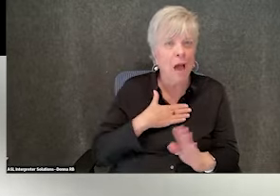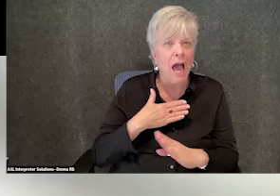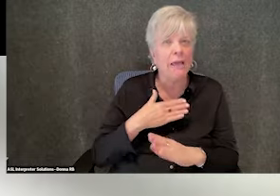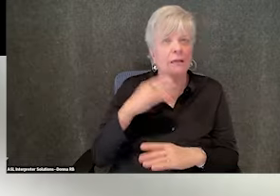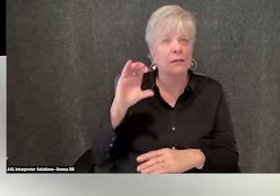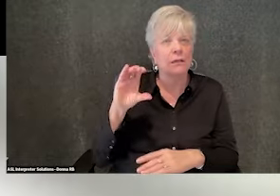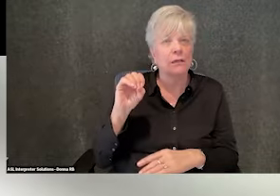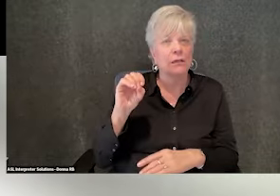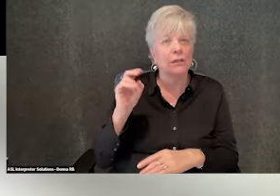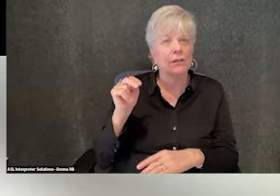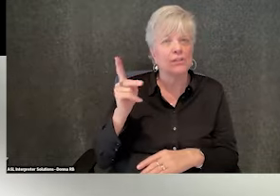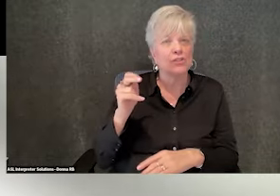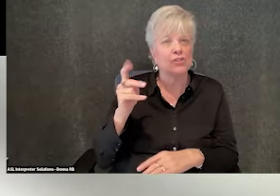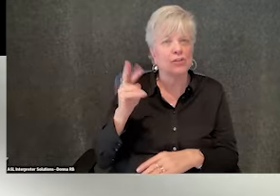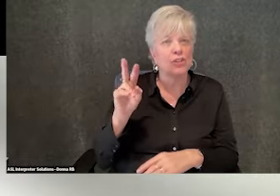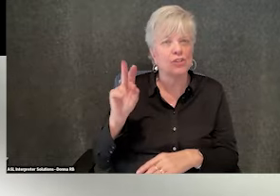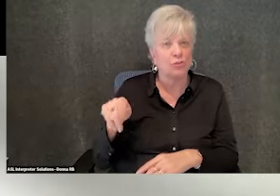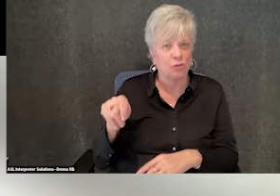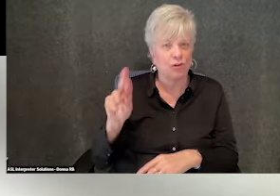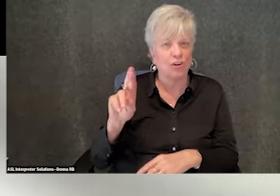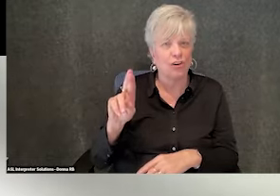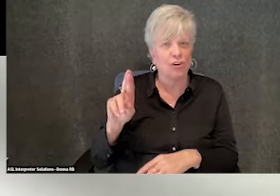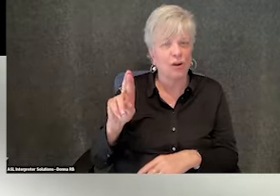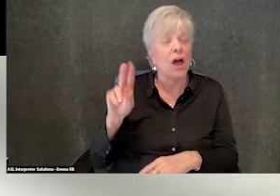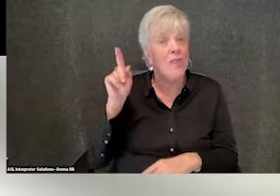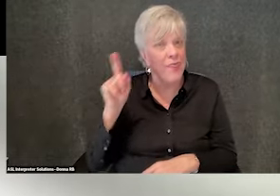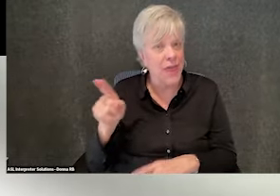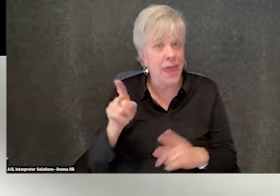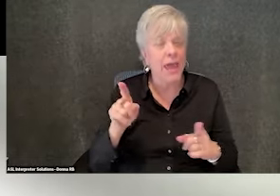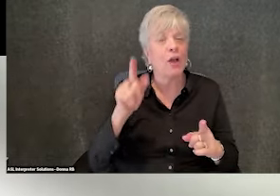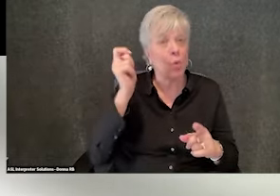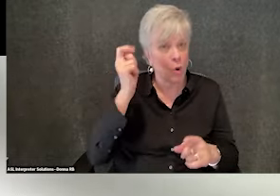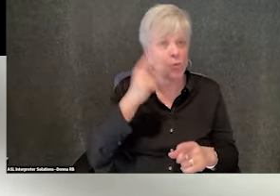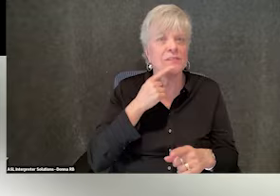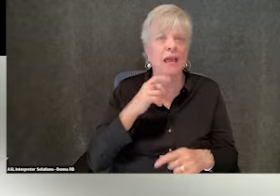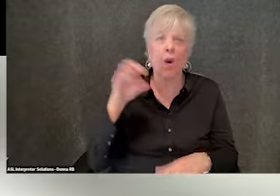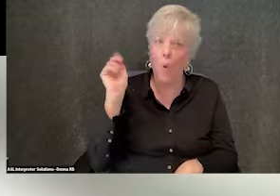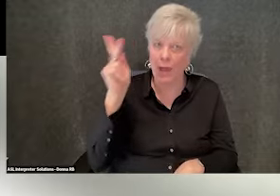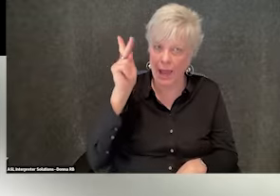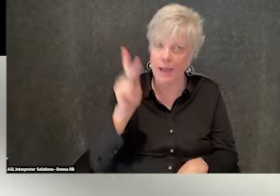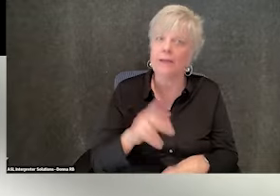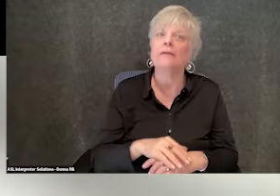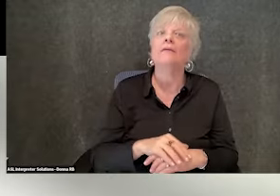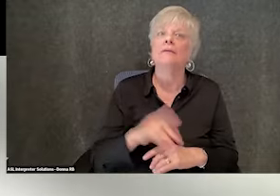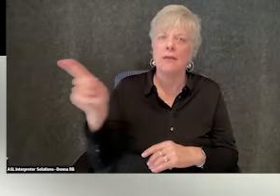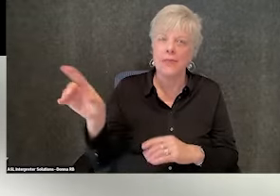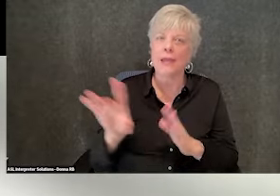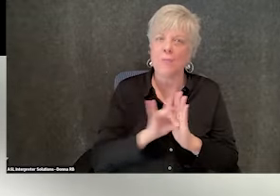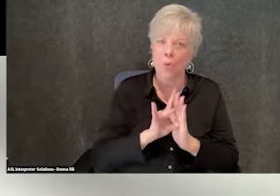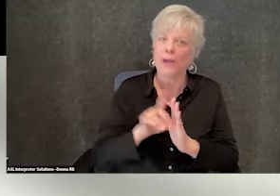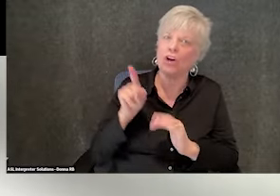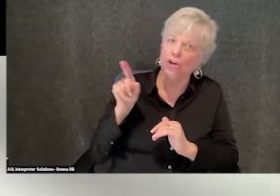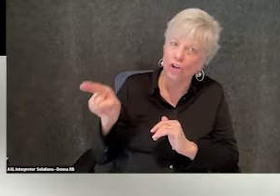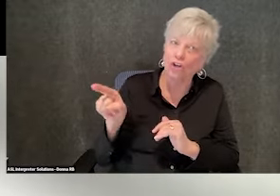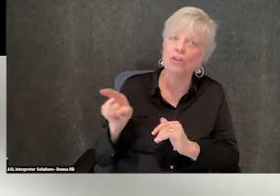que Ashley sea mi custodio, así en ese caso la corte dice, bueno, nombra a Ashley como el